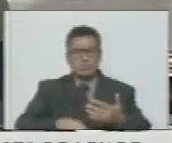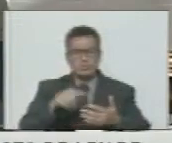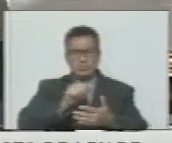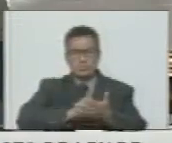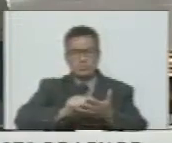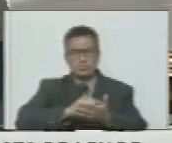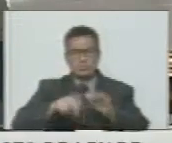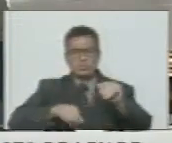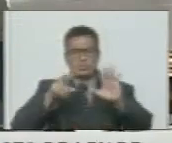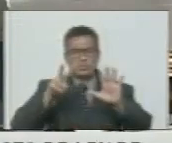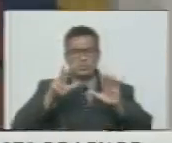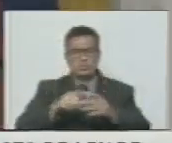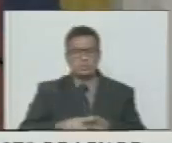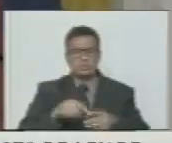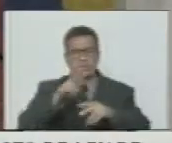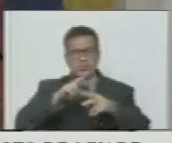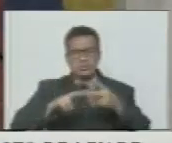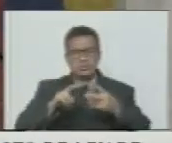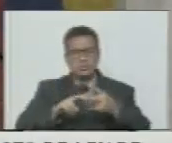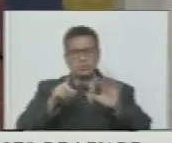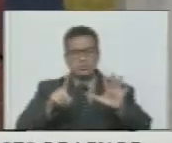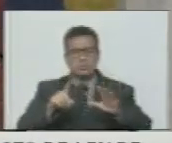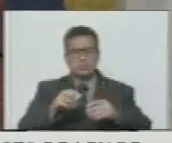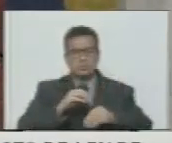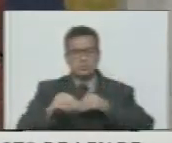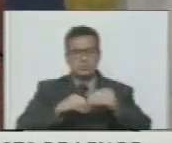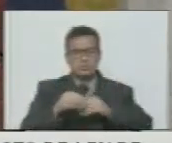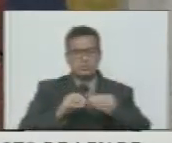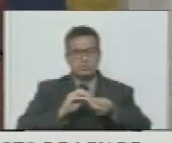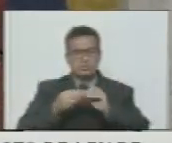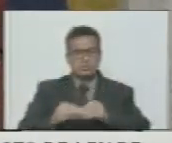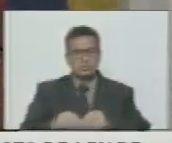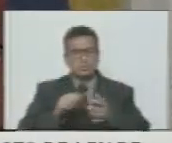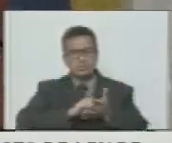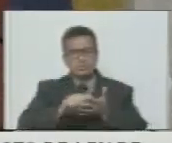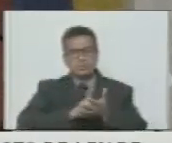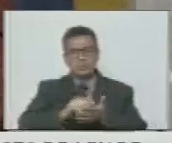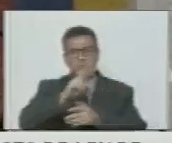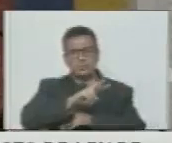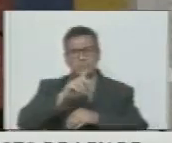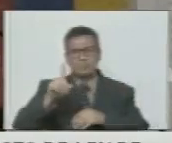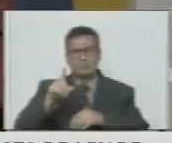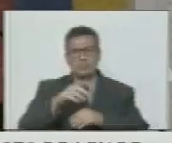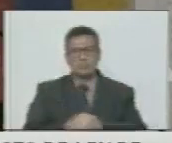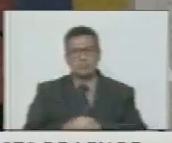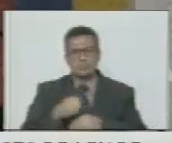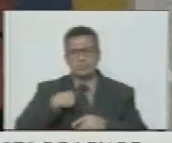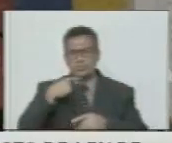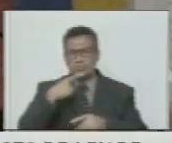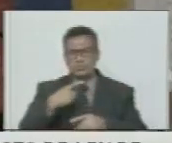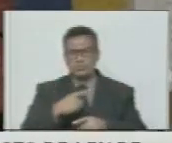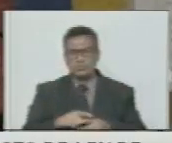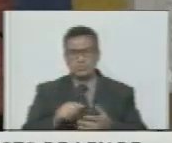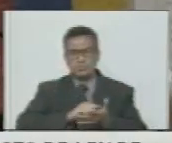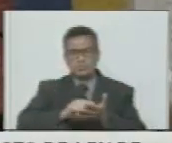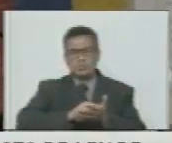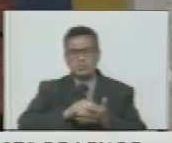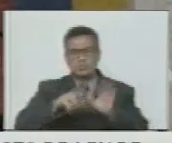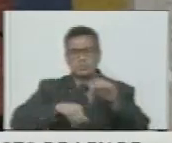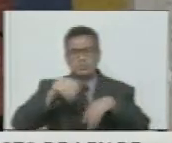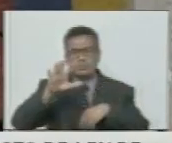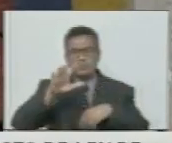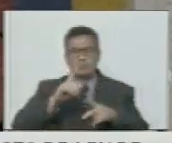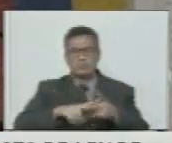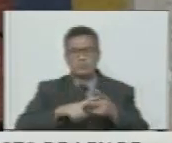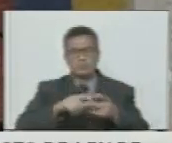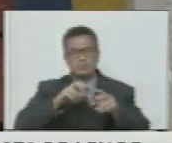18. Siguiente. 26º. Se propone modificar el artículo 21, que pasa a ser el